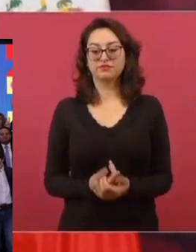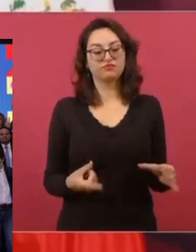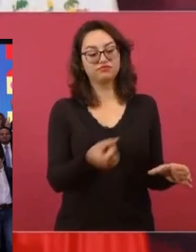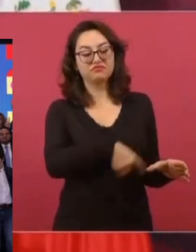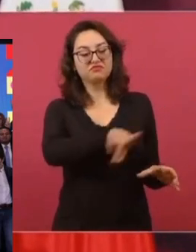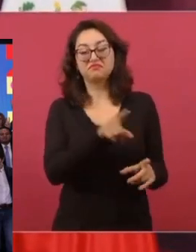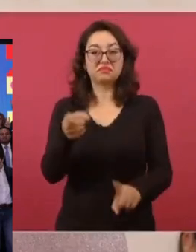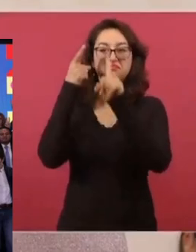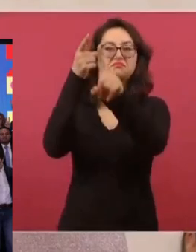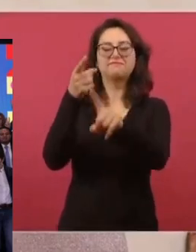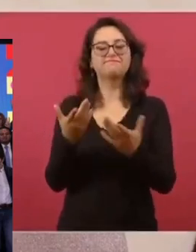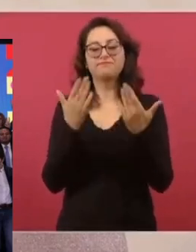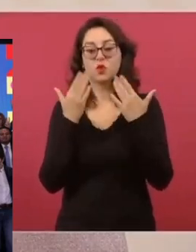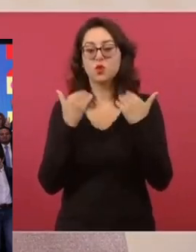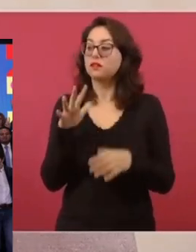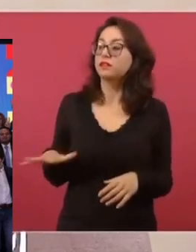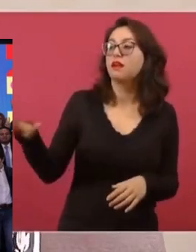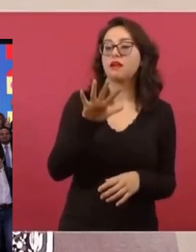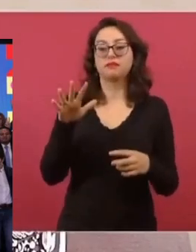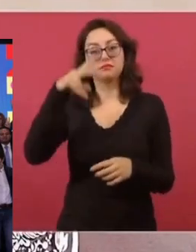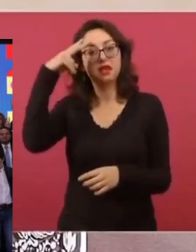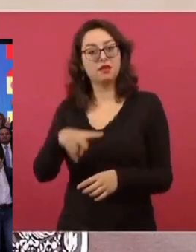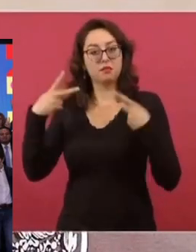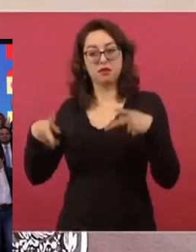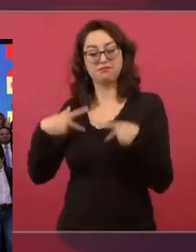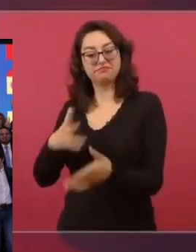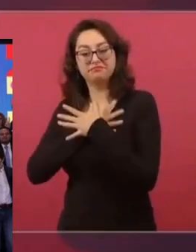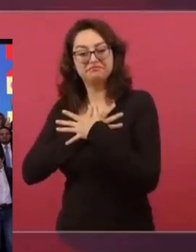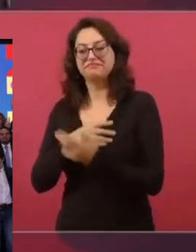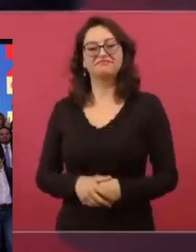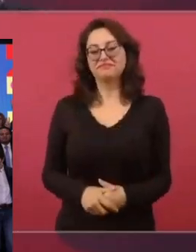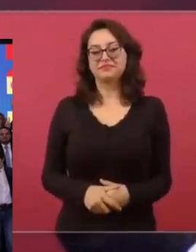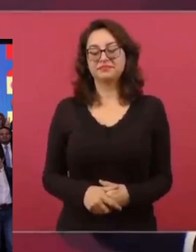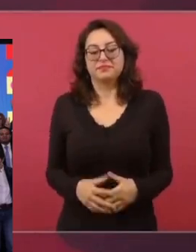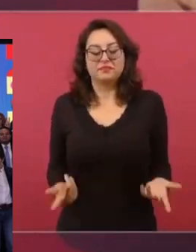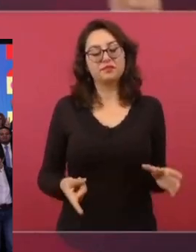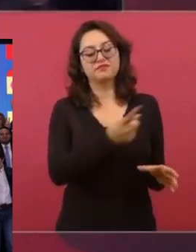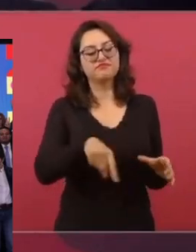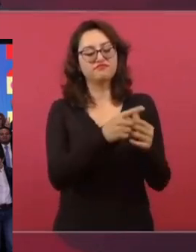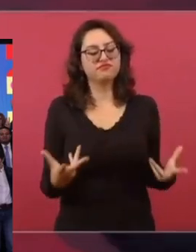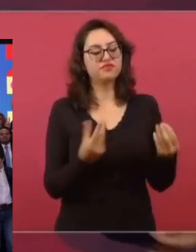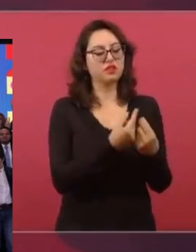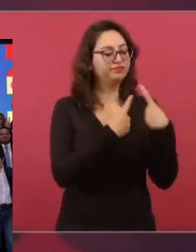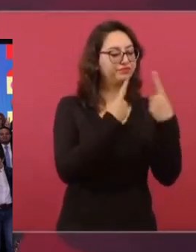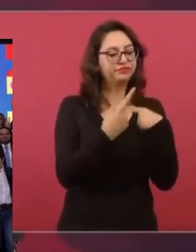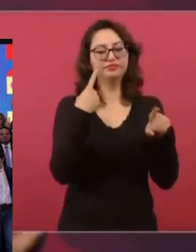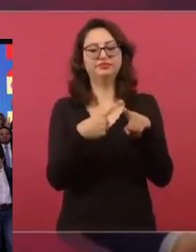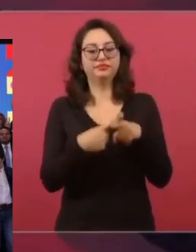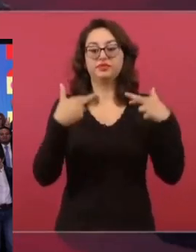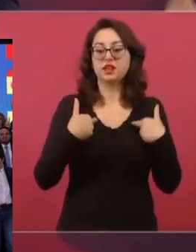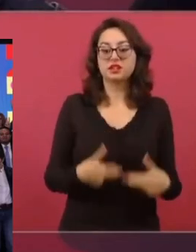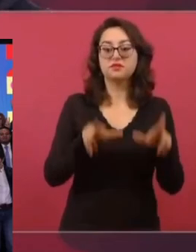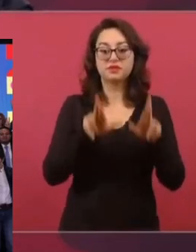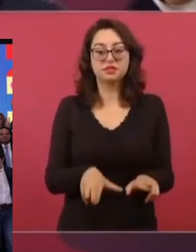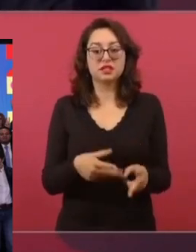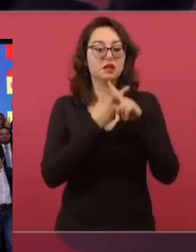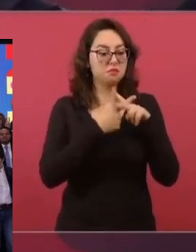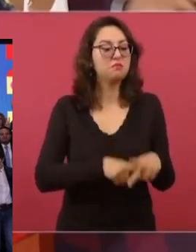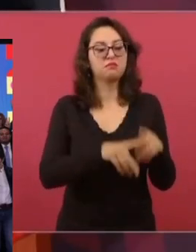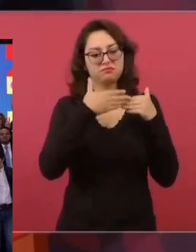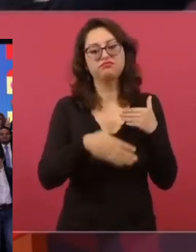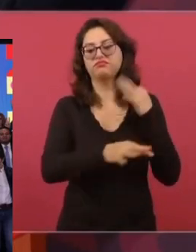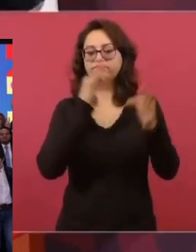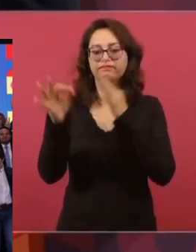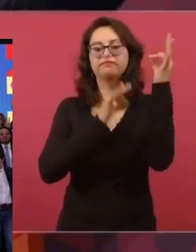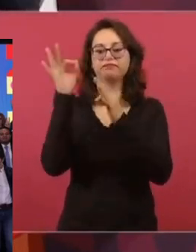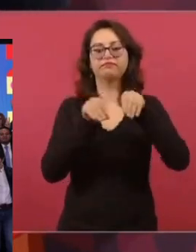al pueblo. Entonces se reúnen y pues ya deciden quién va a ser el que los va a representar y van a echar a andar, van a empezar a